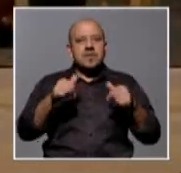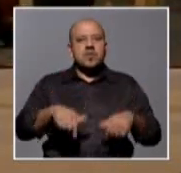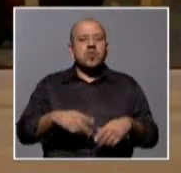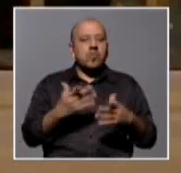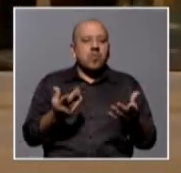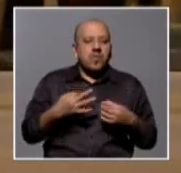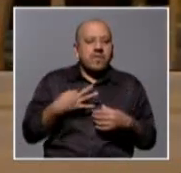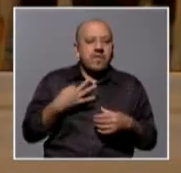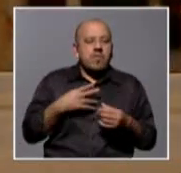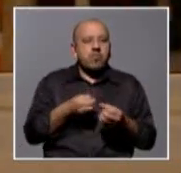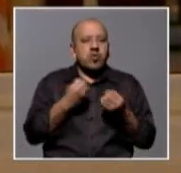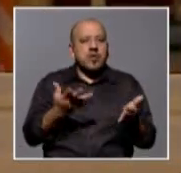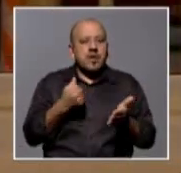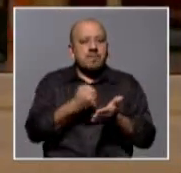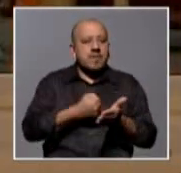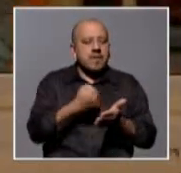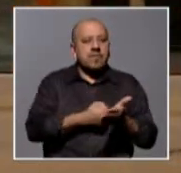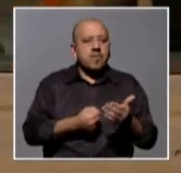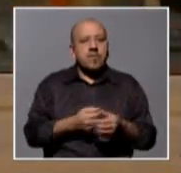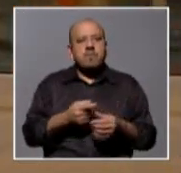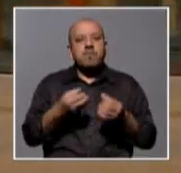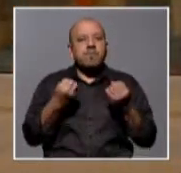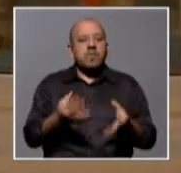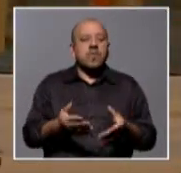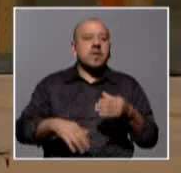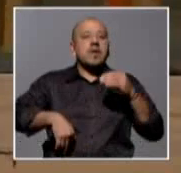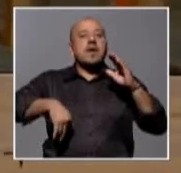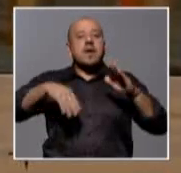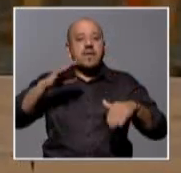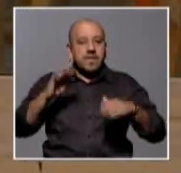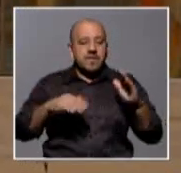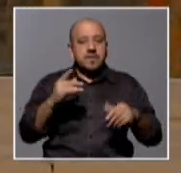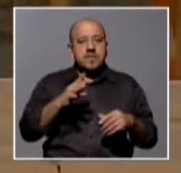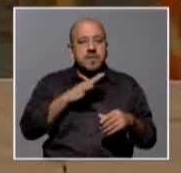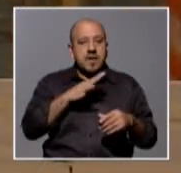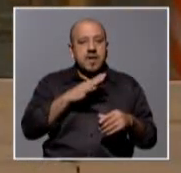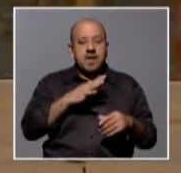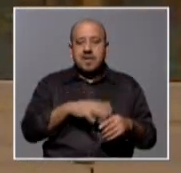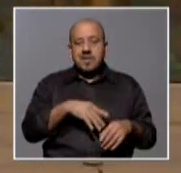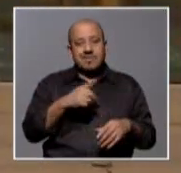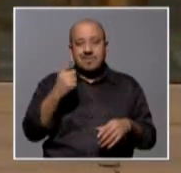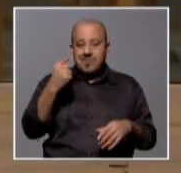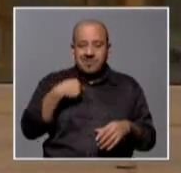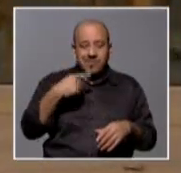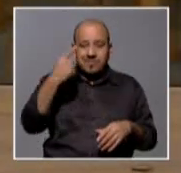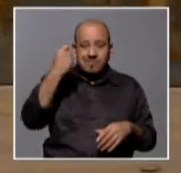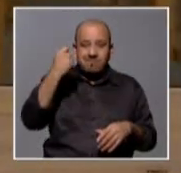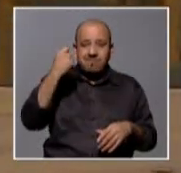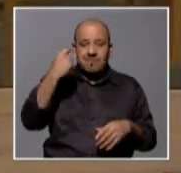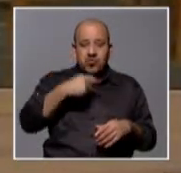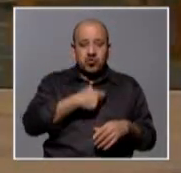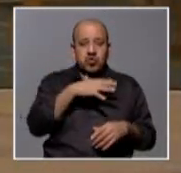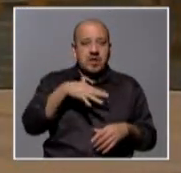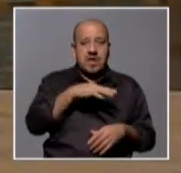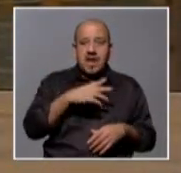cómo vivimos, por qué peleamos y qué enfrentamos, porque a veces hay que enfrentar lo peor de nosotros mismos como sociedad y para eso